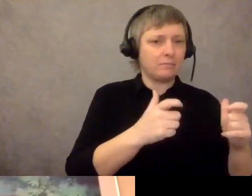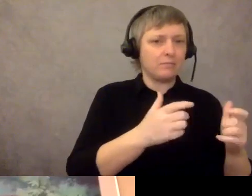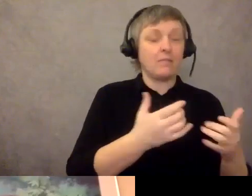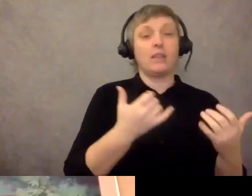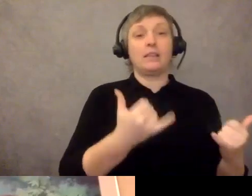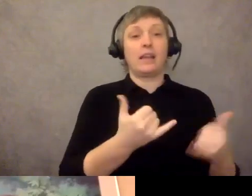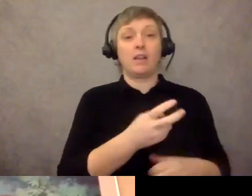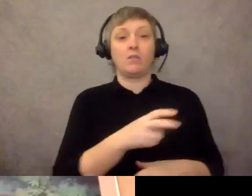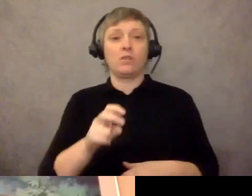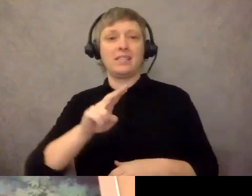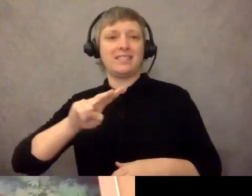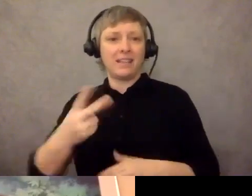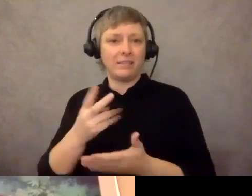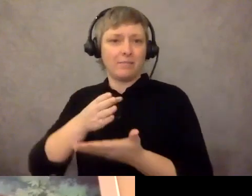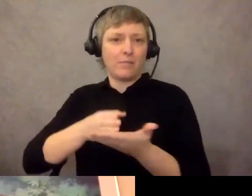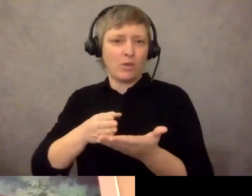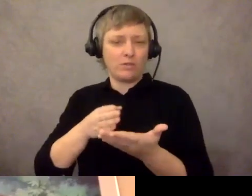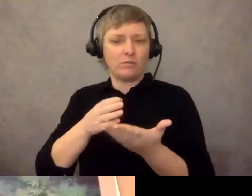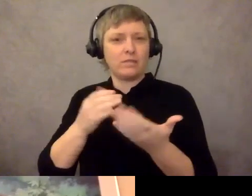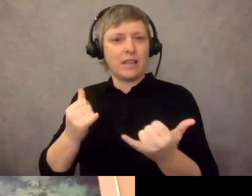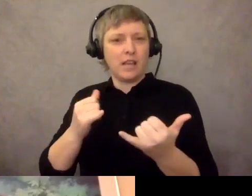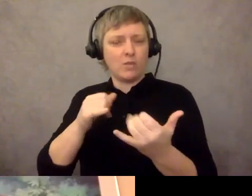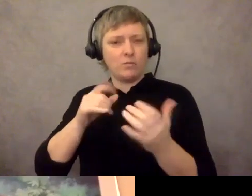cosas específicas en la carta y